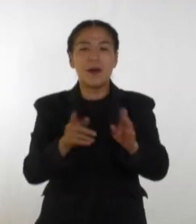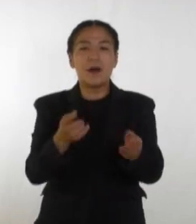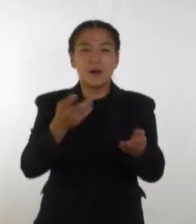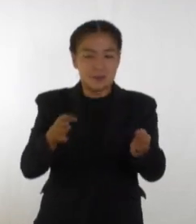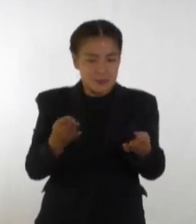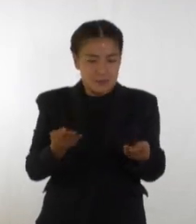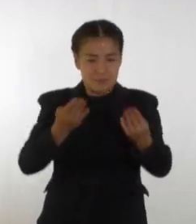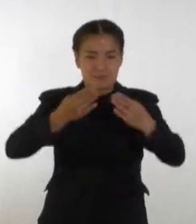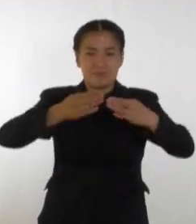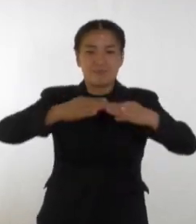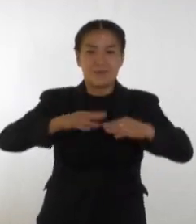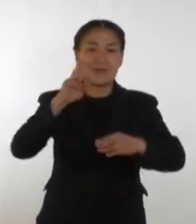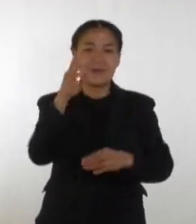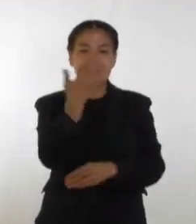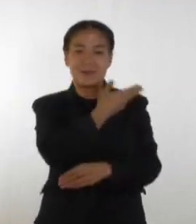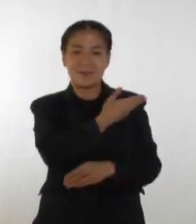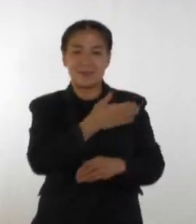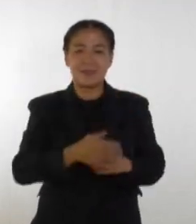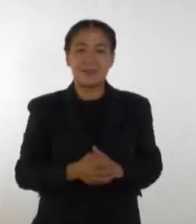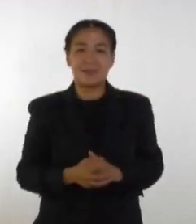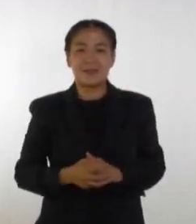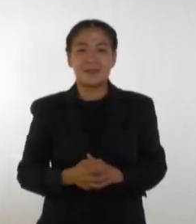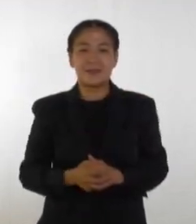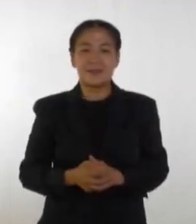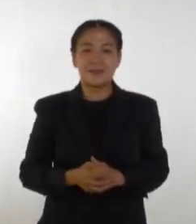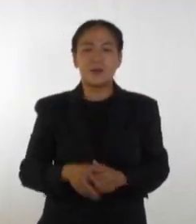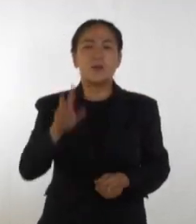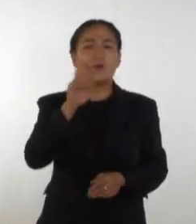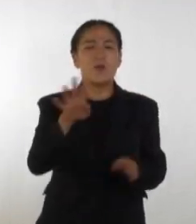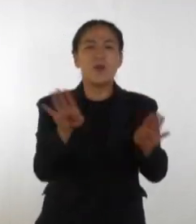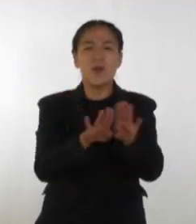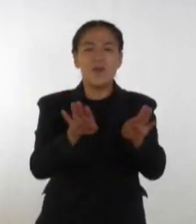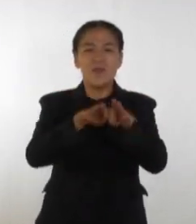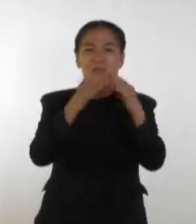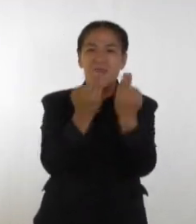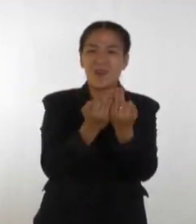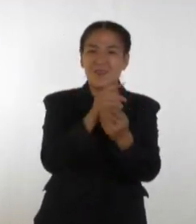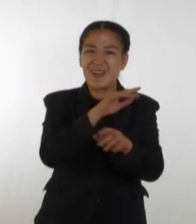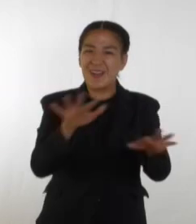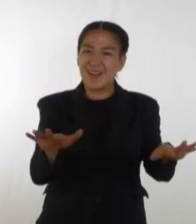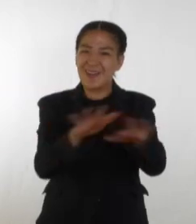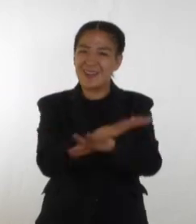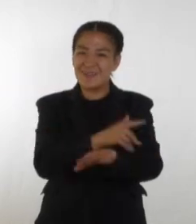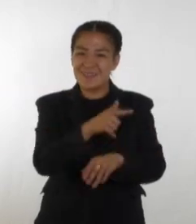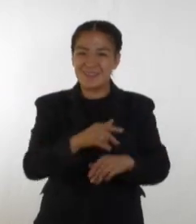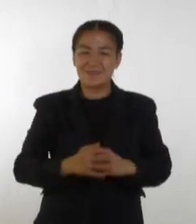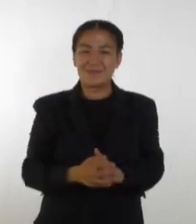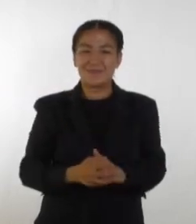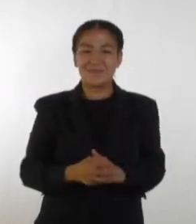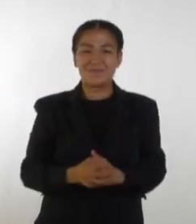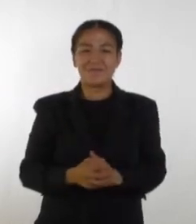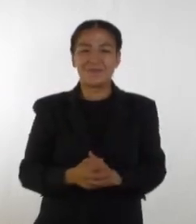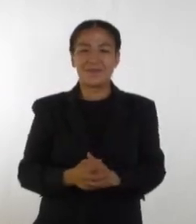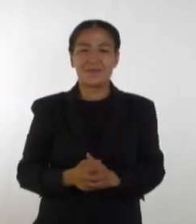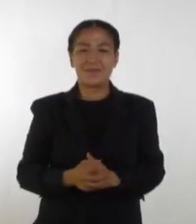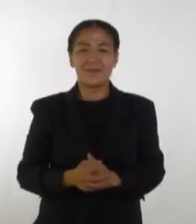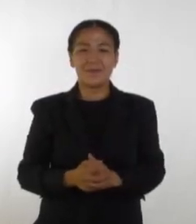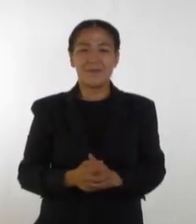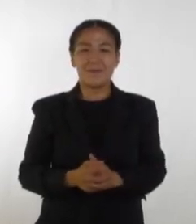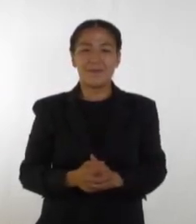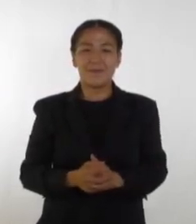las puntas de uno de esos lados, como lo hace Dimara, y fíjense cómo va agarrando forma.